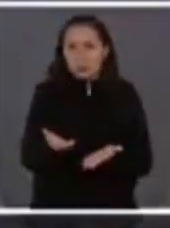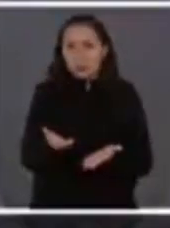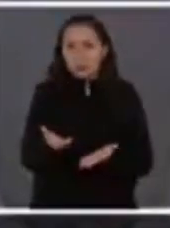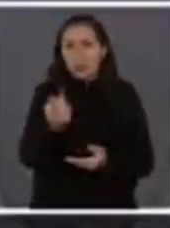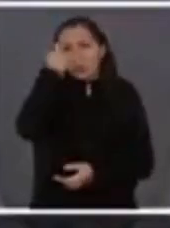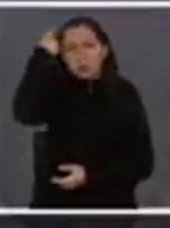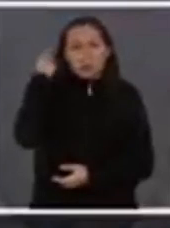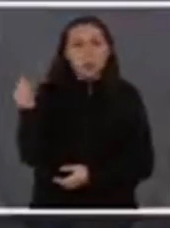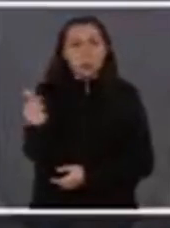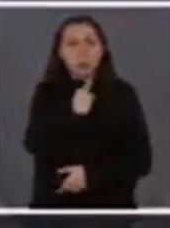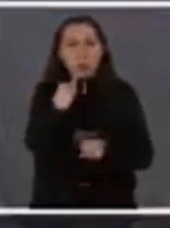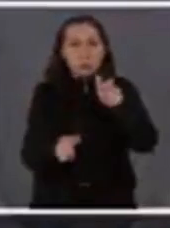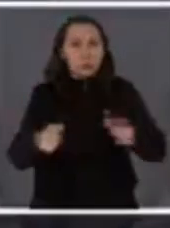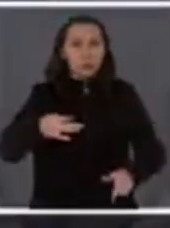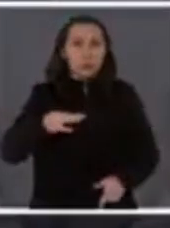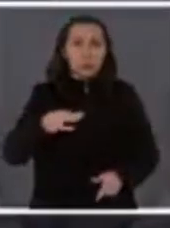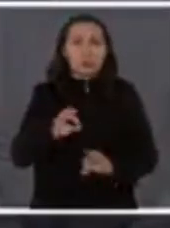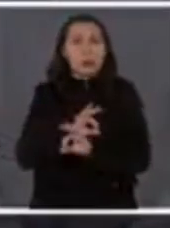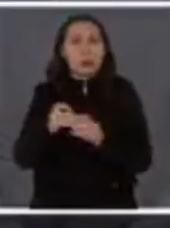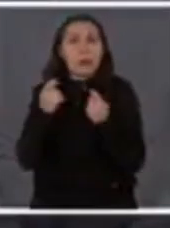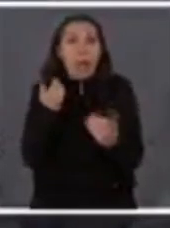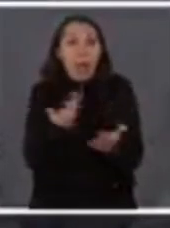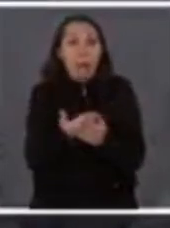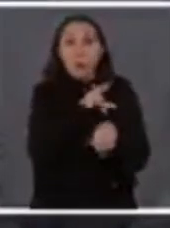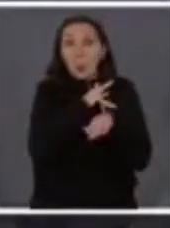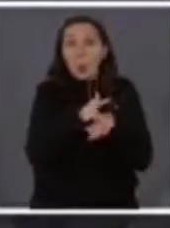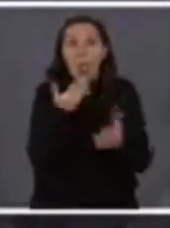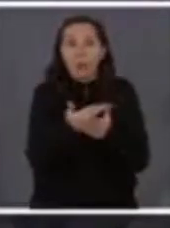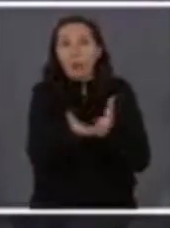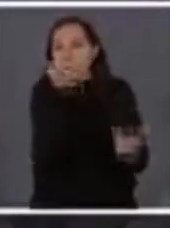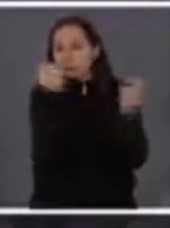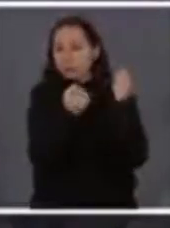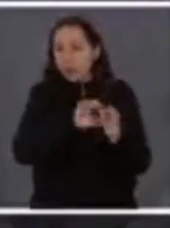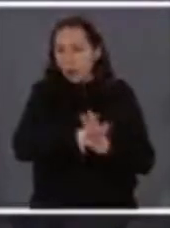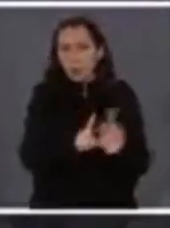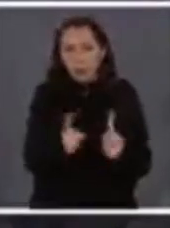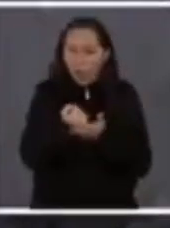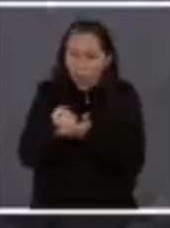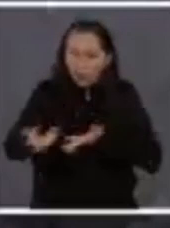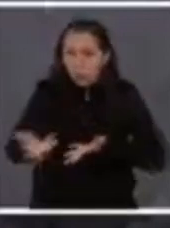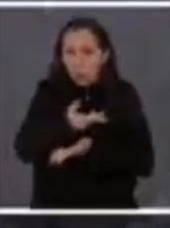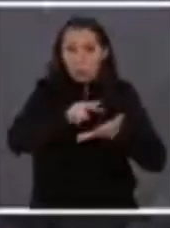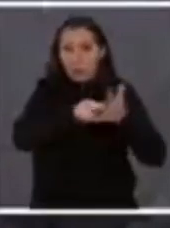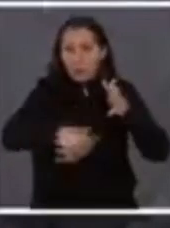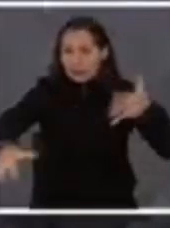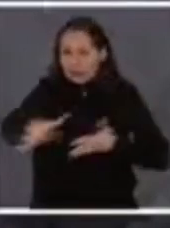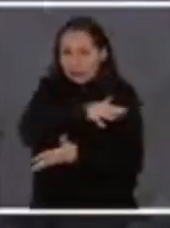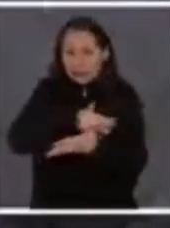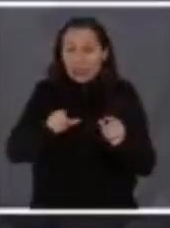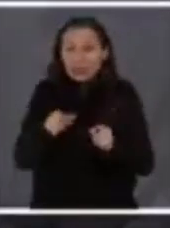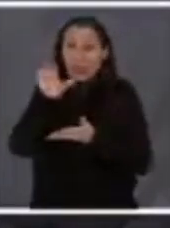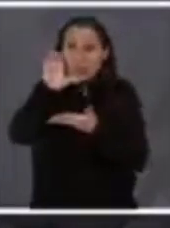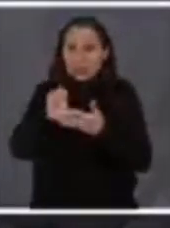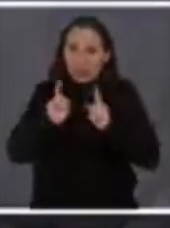a la conciencia de todos los ciudadanos, que nadie trate de aprovecharse del pánico. Tenemos que ayudarnos entre nosotros en las crisis. El